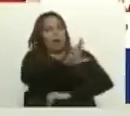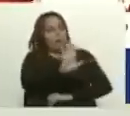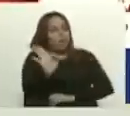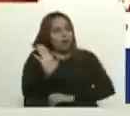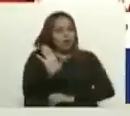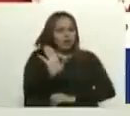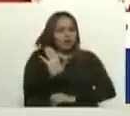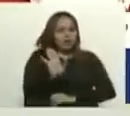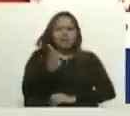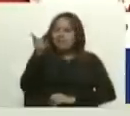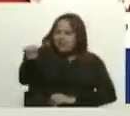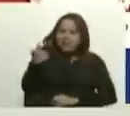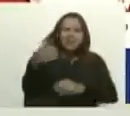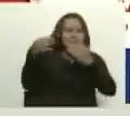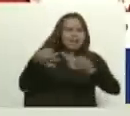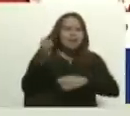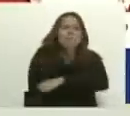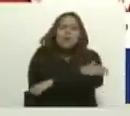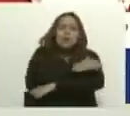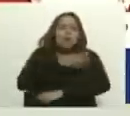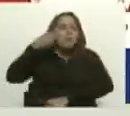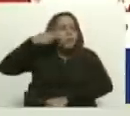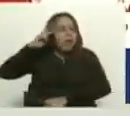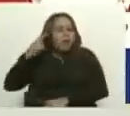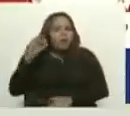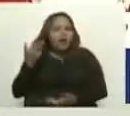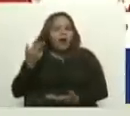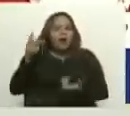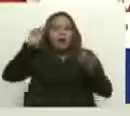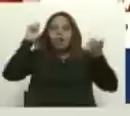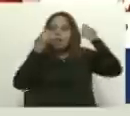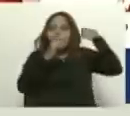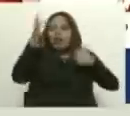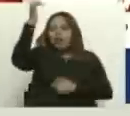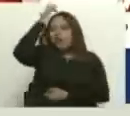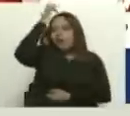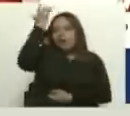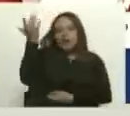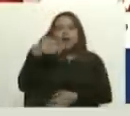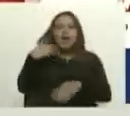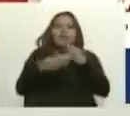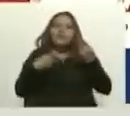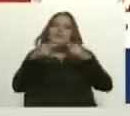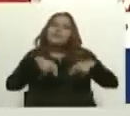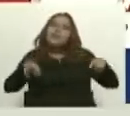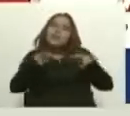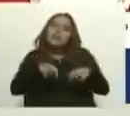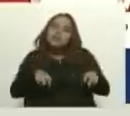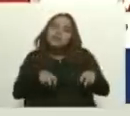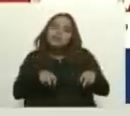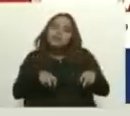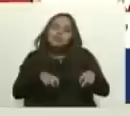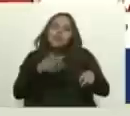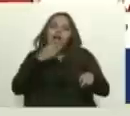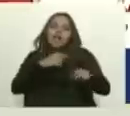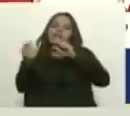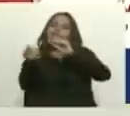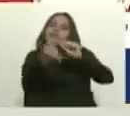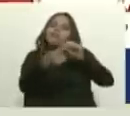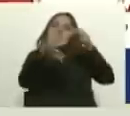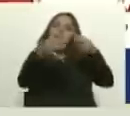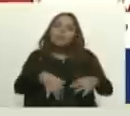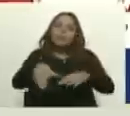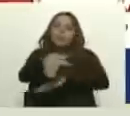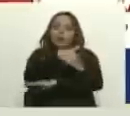Esa es la oposición venezolana. Por eso hacer una investigación sería porque la investigación va a generar un debate en la